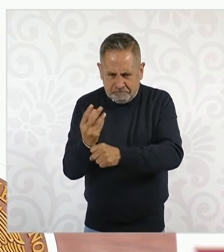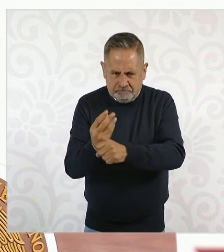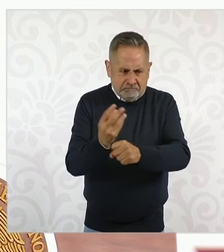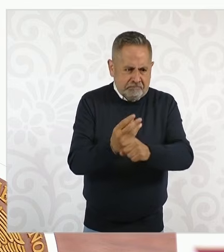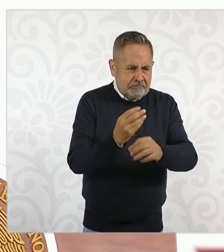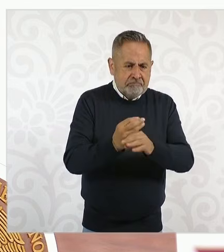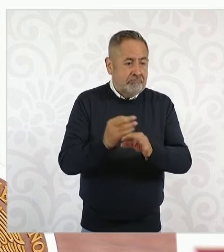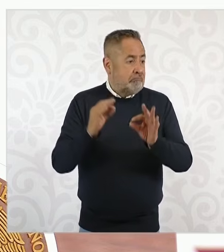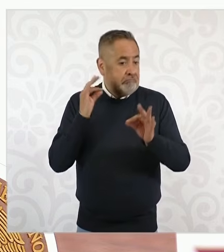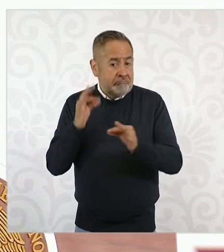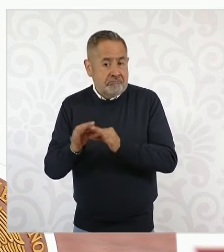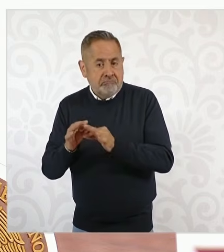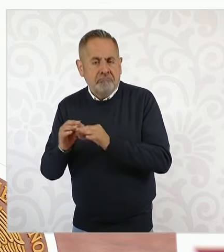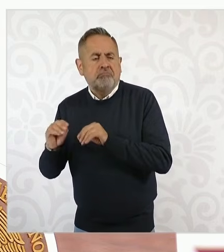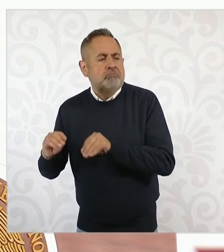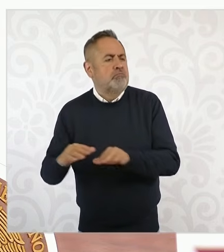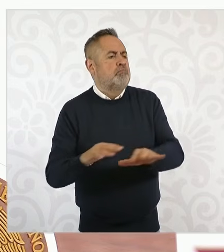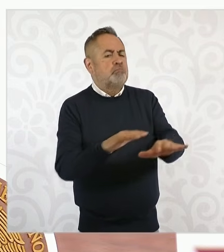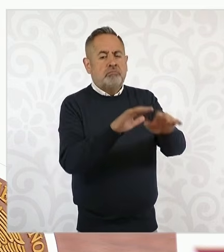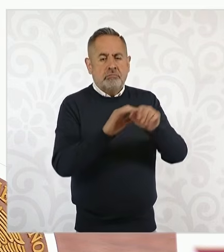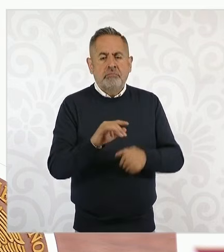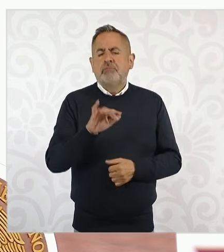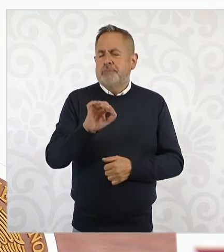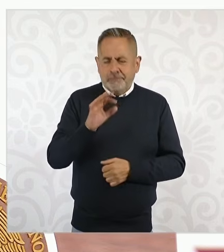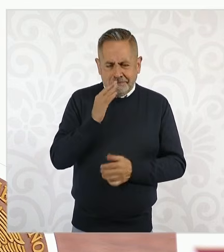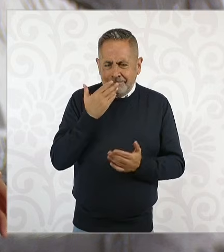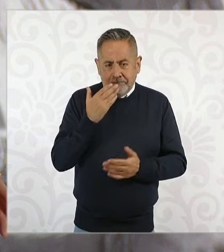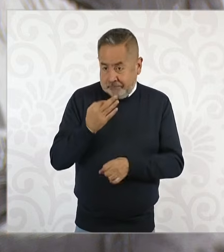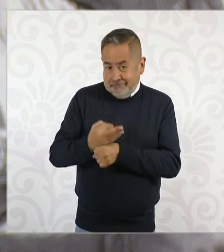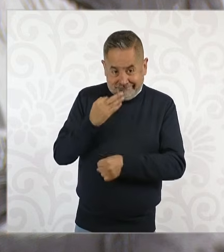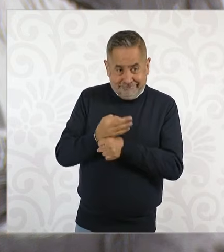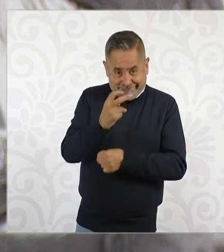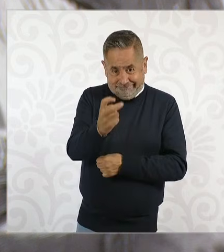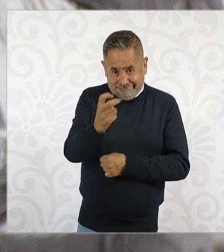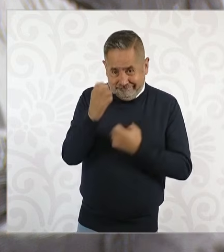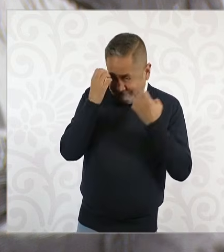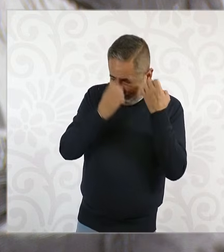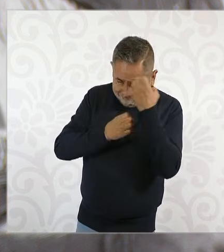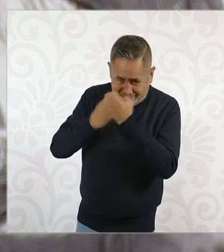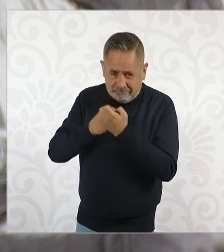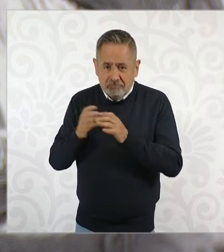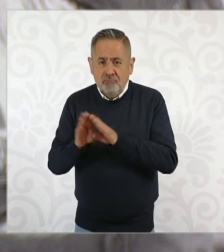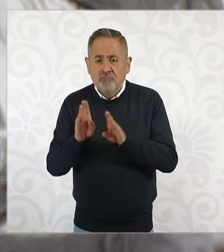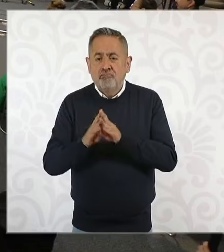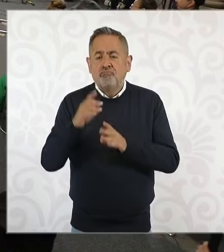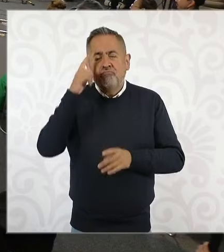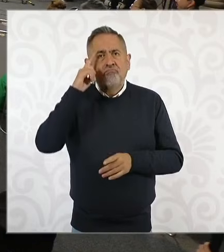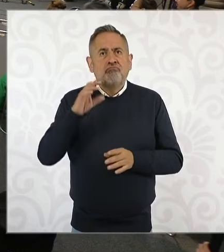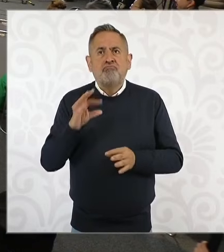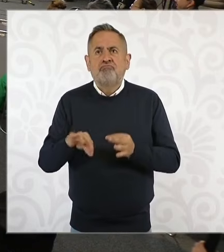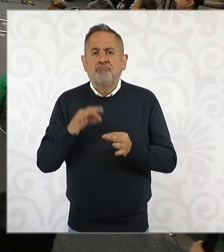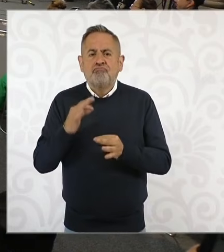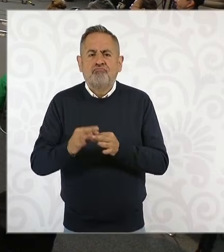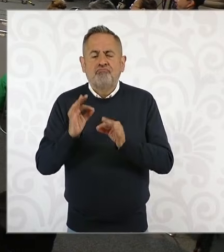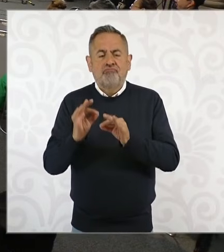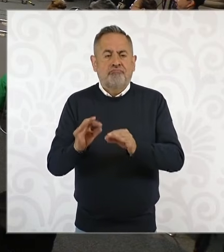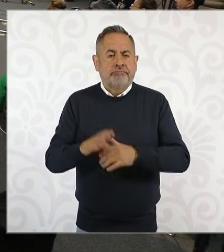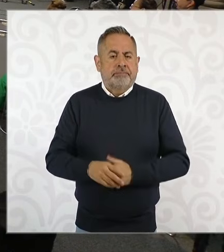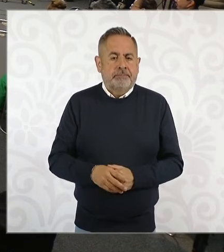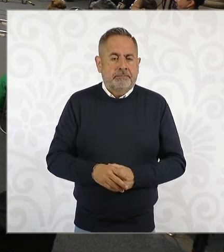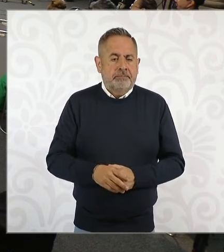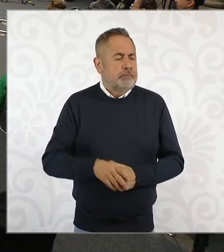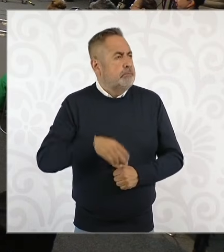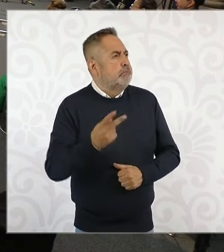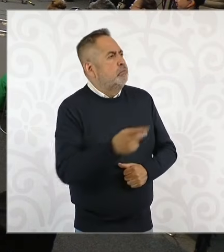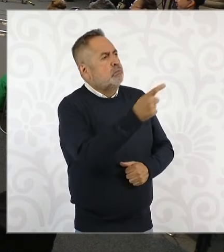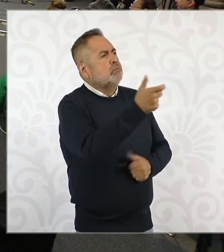de estas acciones y de este diagnóstico de lo que estamos realizando para que funcione en condiciones óptimas. ¿Cuánto costarían estas reparaciones, director? Bueno,